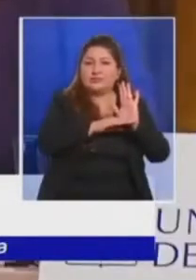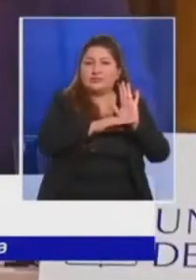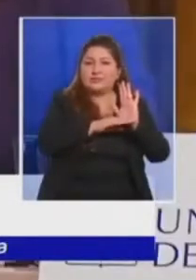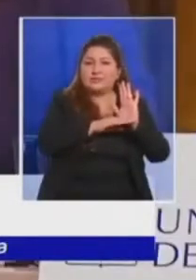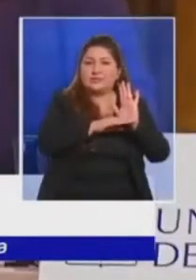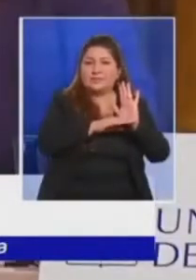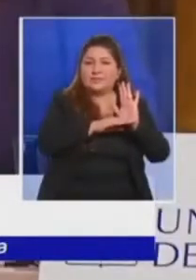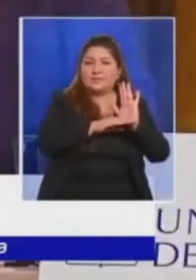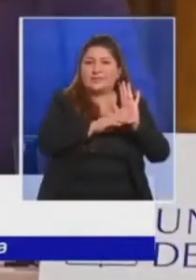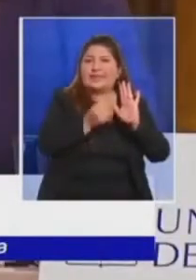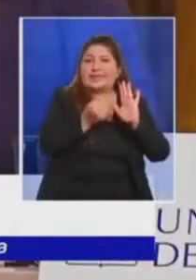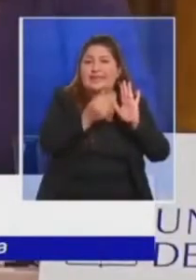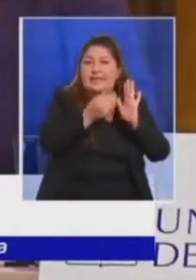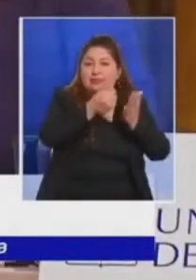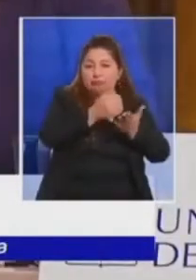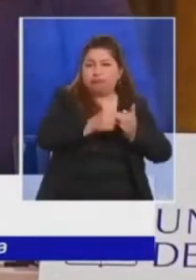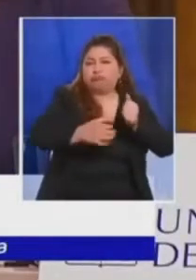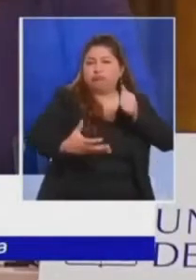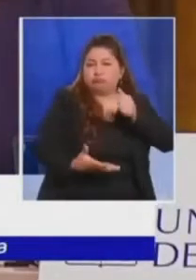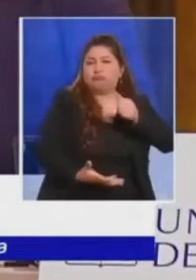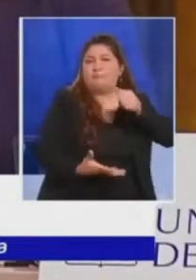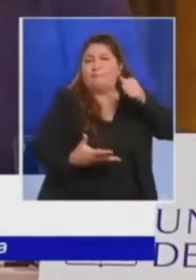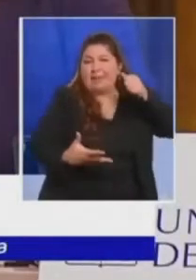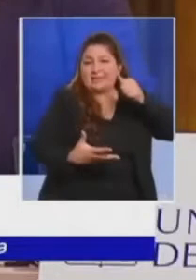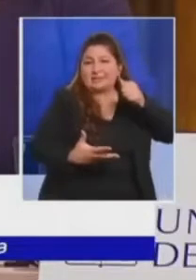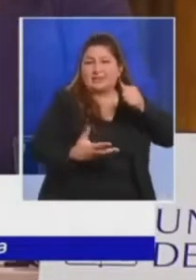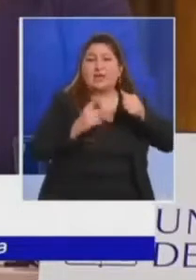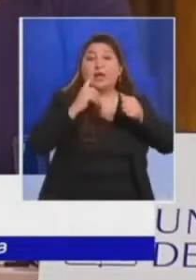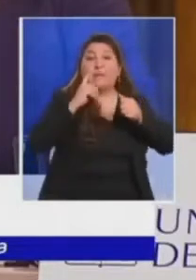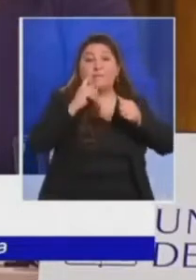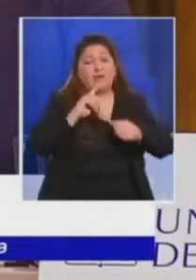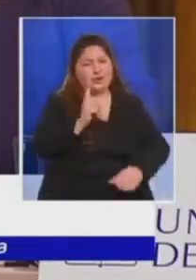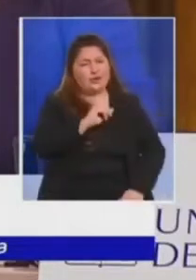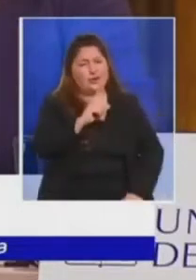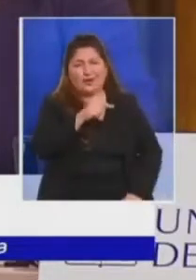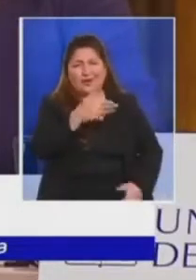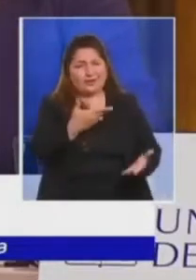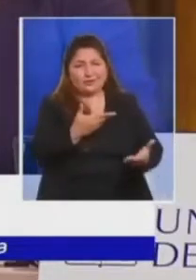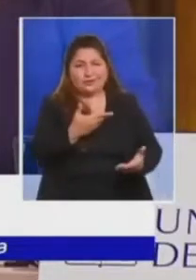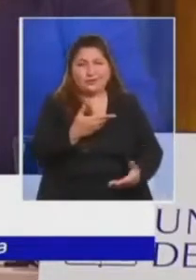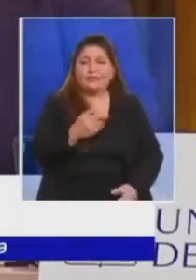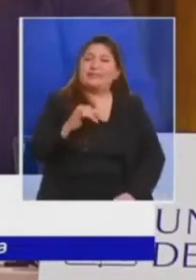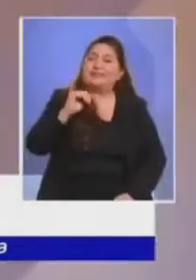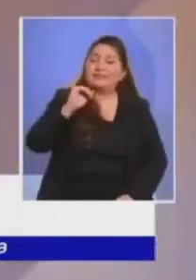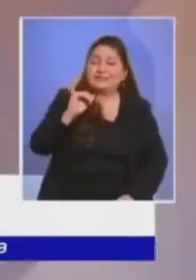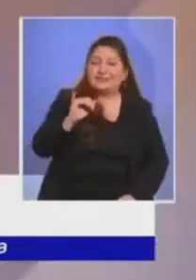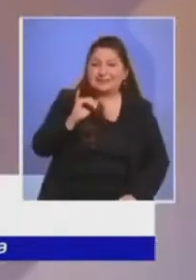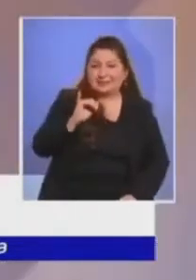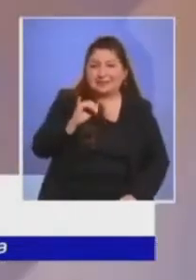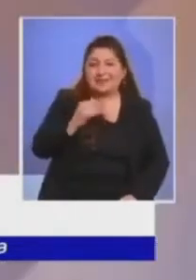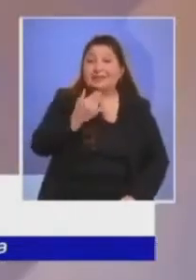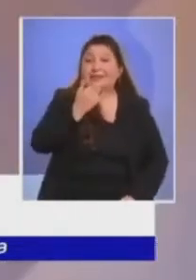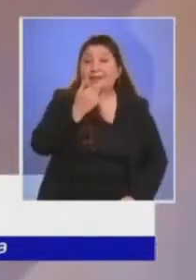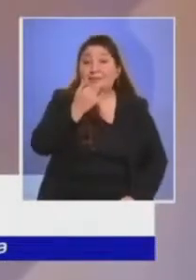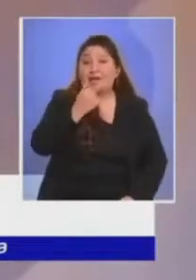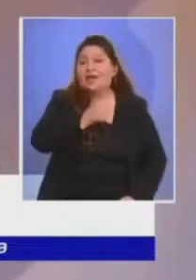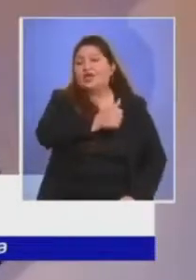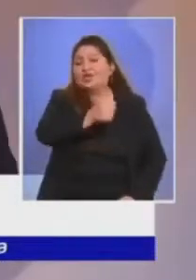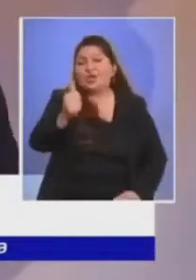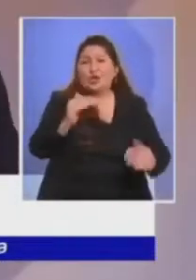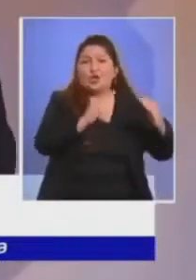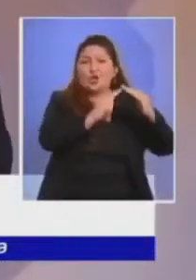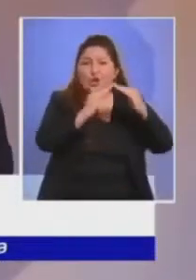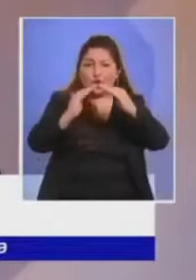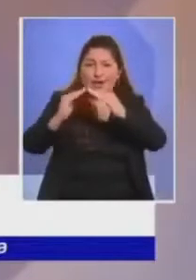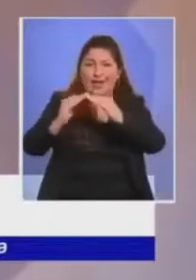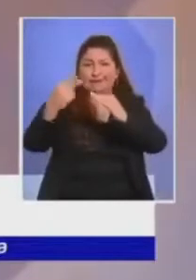de plata. Estoy convencido que usted va a requerir más Estado, va a necesitar que todos los hogares privados tengan tuición estatal firme y